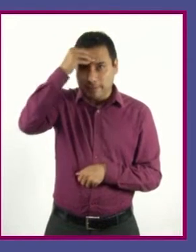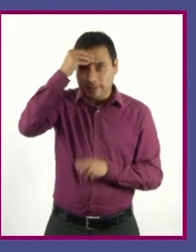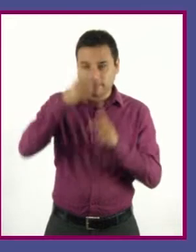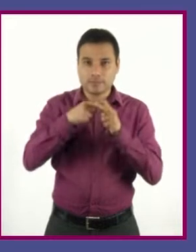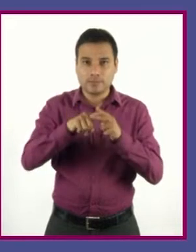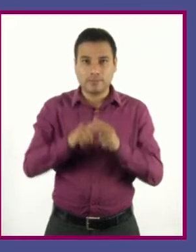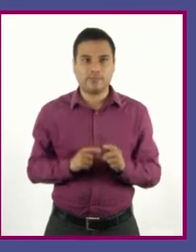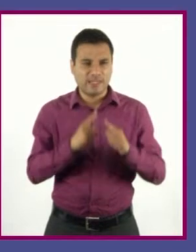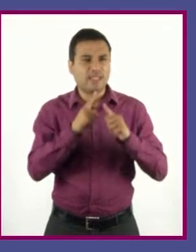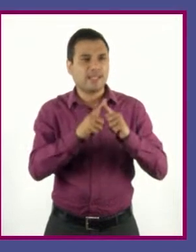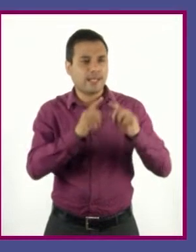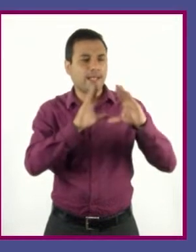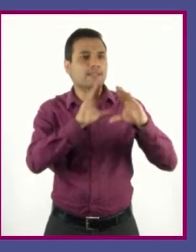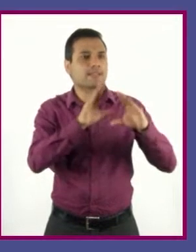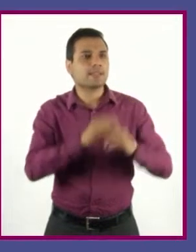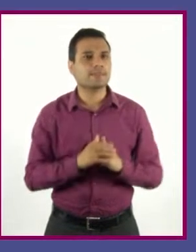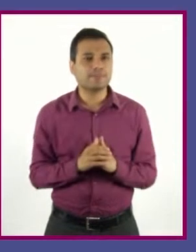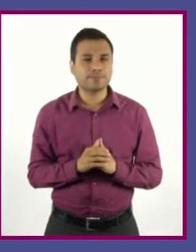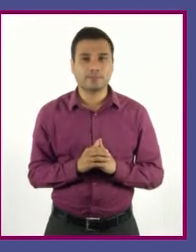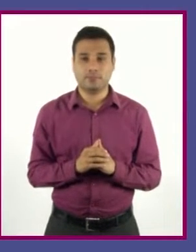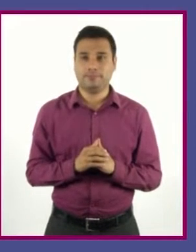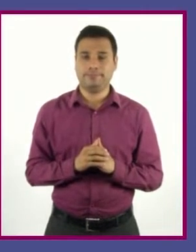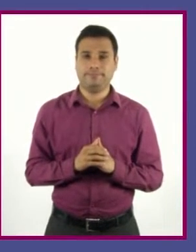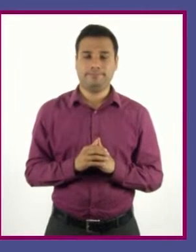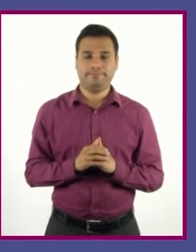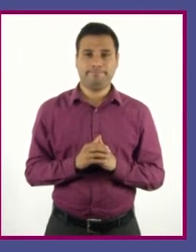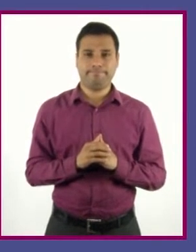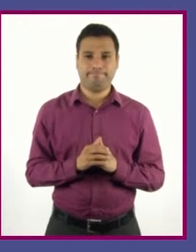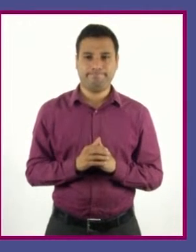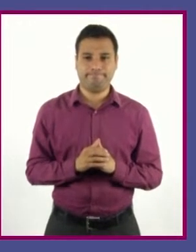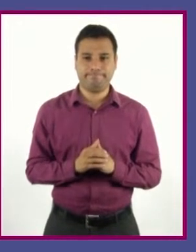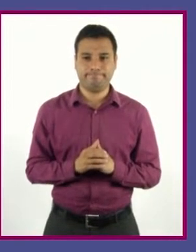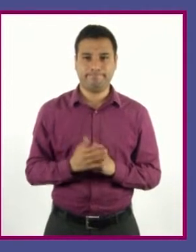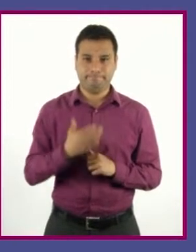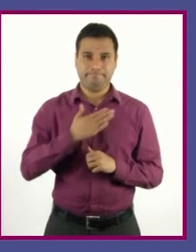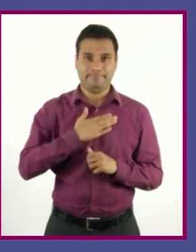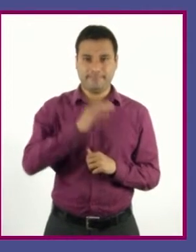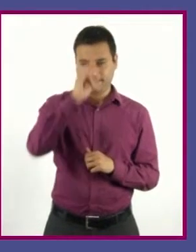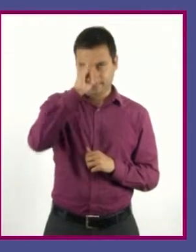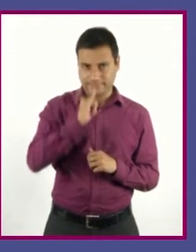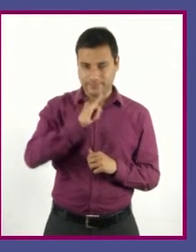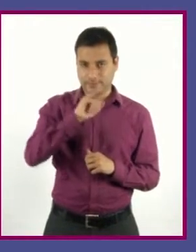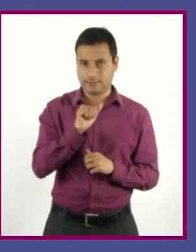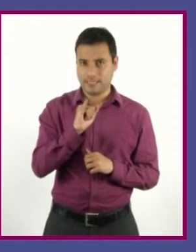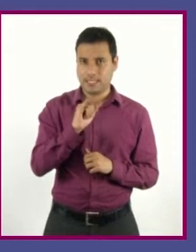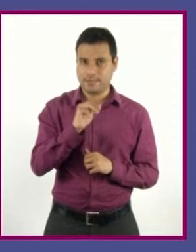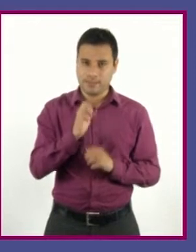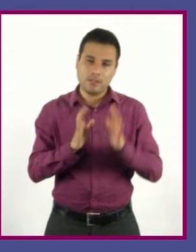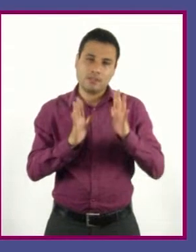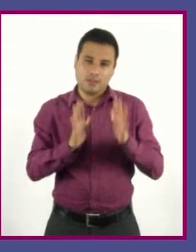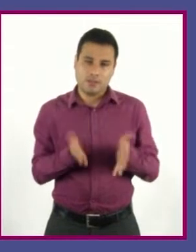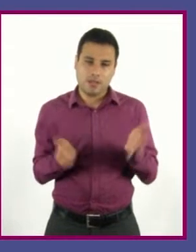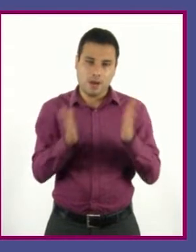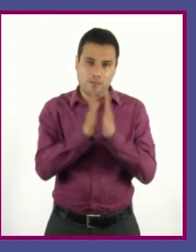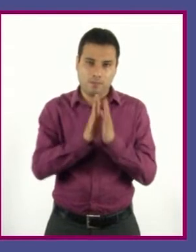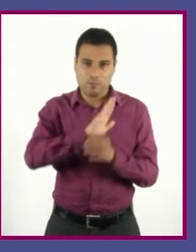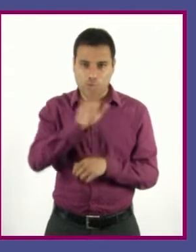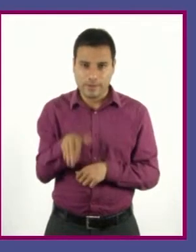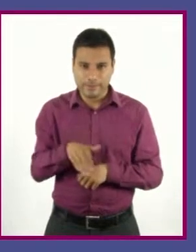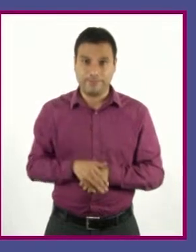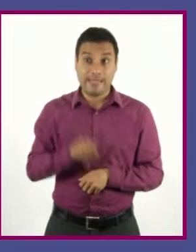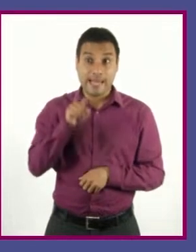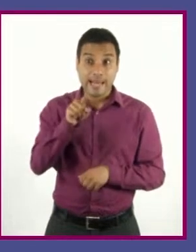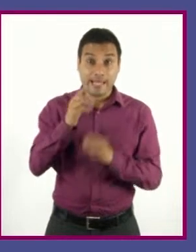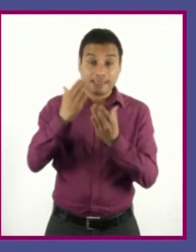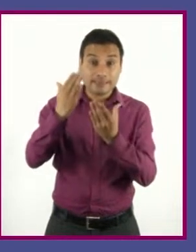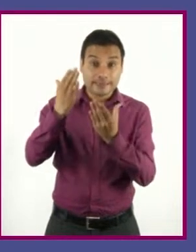quién le enseñó esta profesión? Bueno, me la enseñó mi patrón, Jaime Díaz, que en paz descanse. Él me involucró en todo este mundo